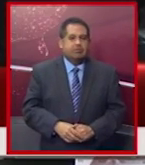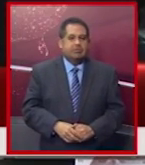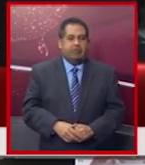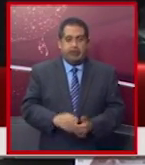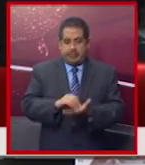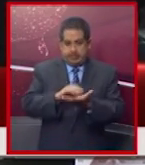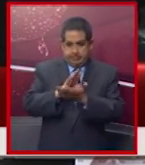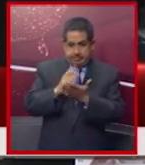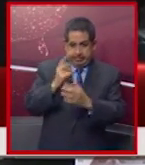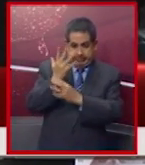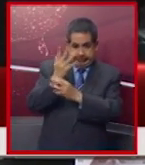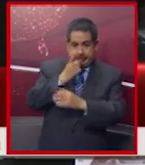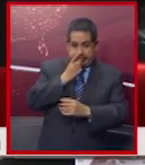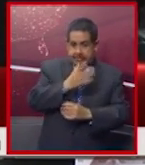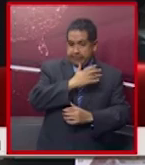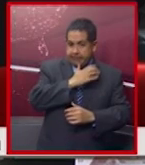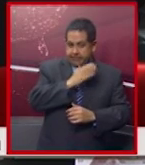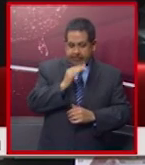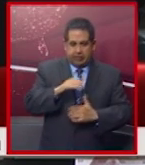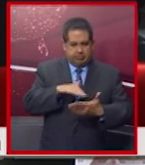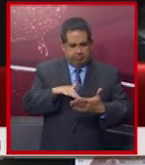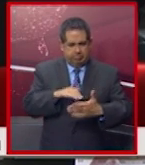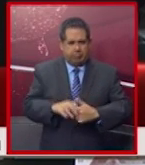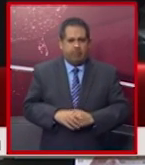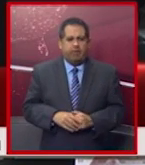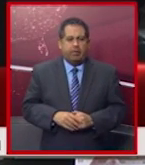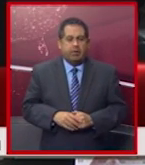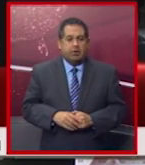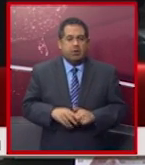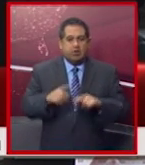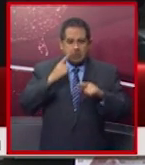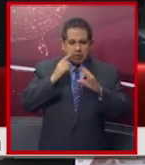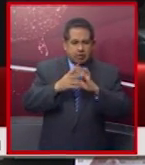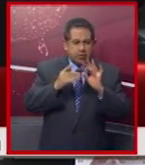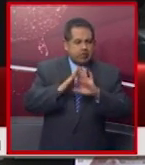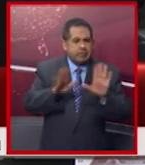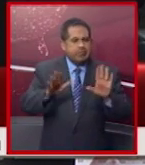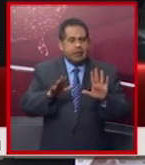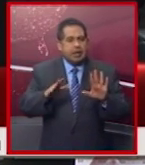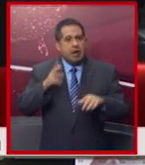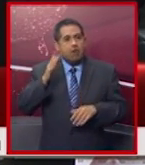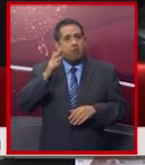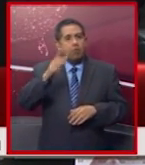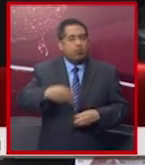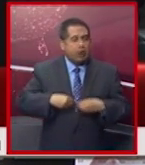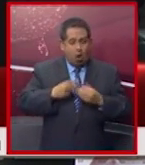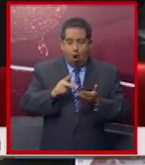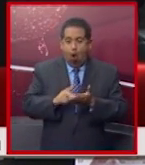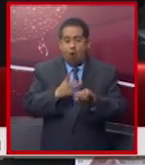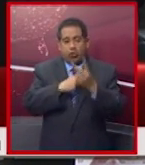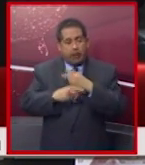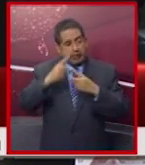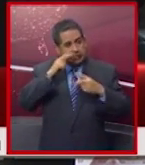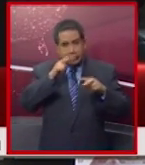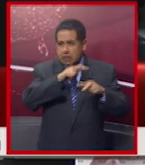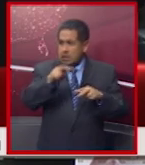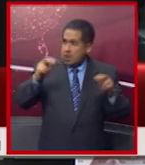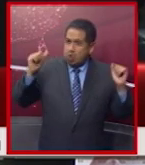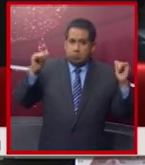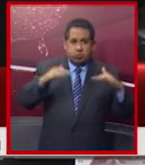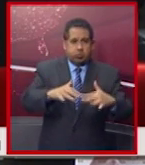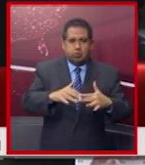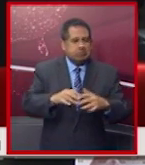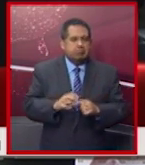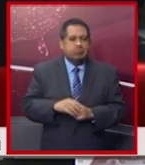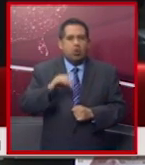Y cito, sé además que nunca más en nuestras vidas volveremos a presenciar una muchedumbre semejante, excepto